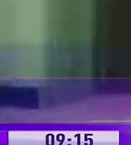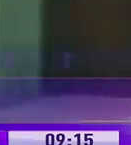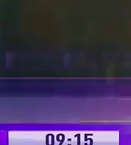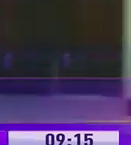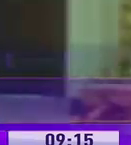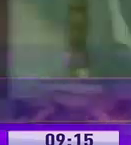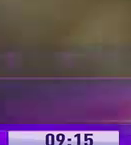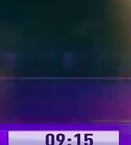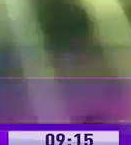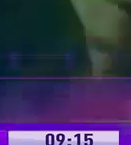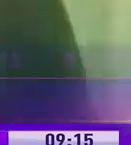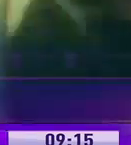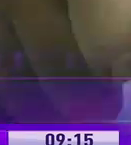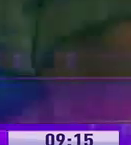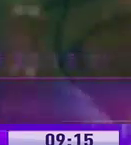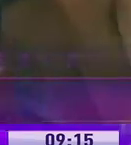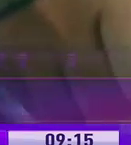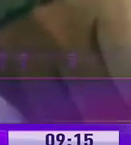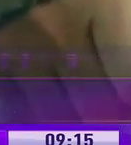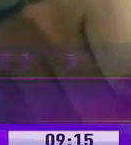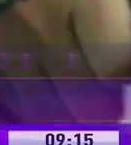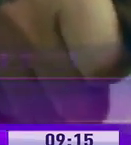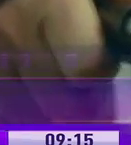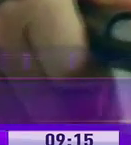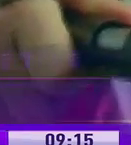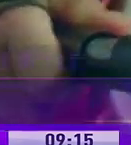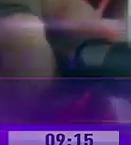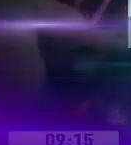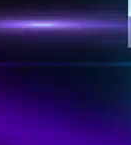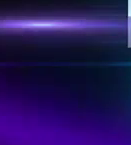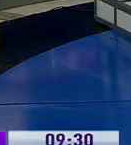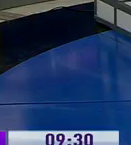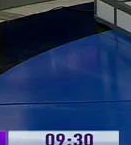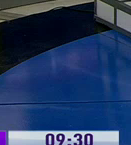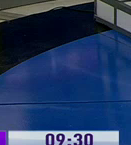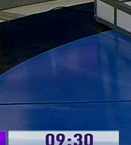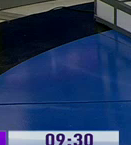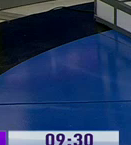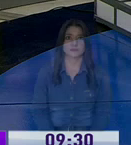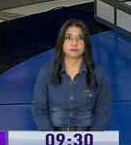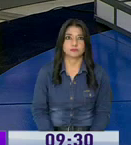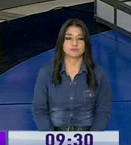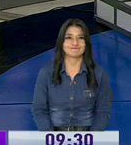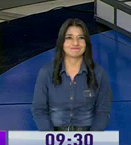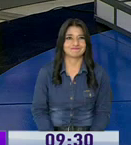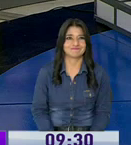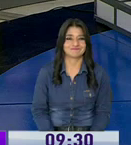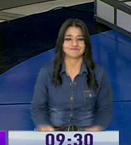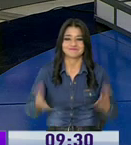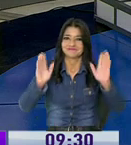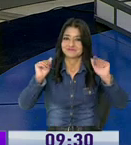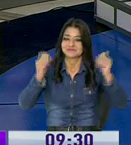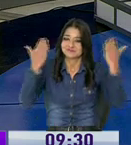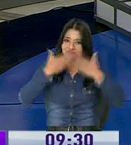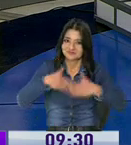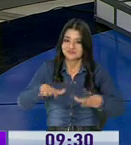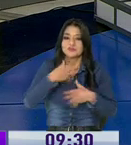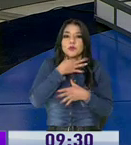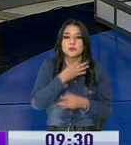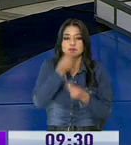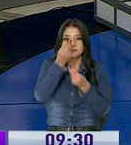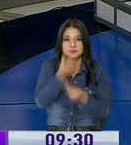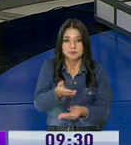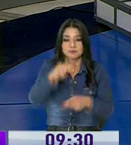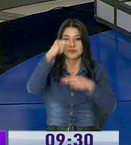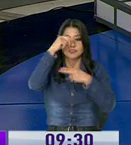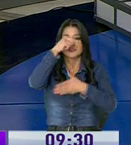también de la farándula. Esto es TVC en la comunidad. Ahora es momento. momento de despedirnos, gustosos de haber podido